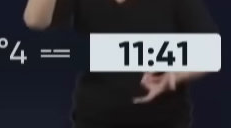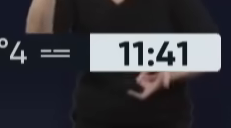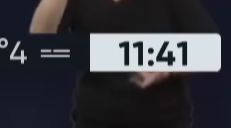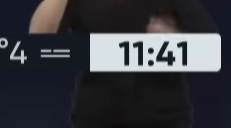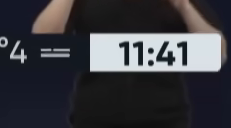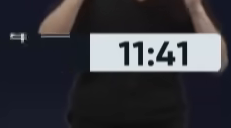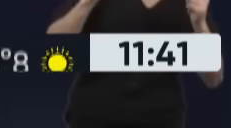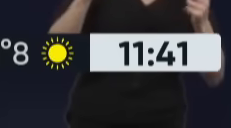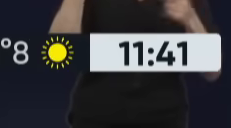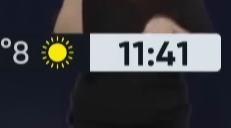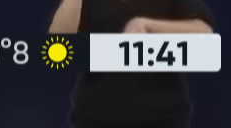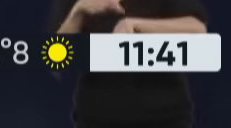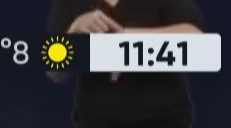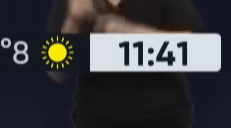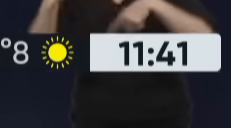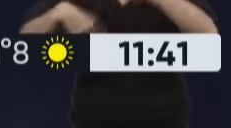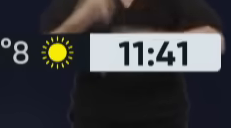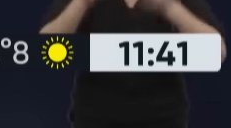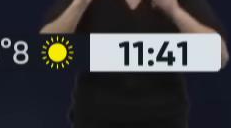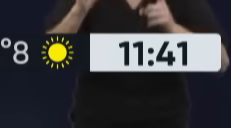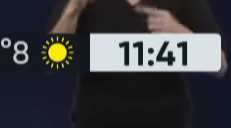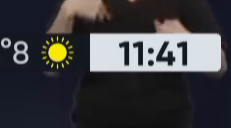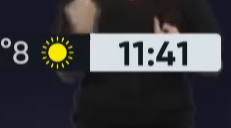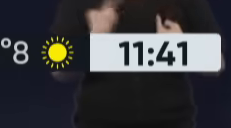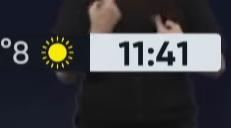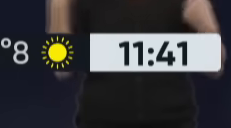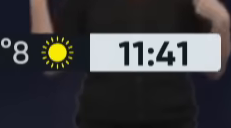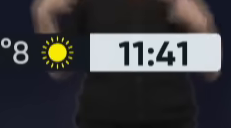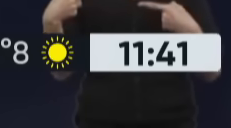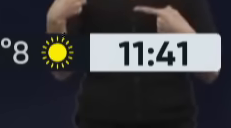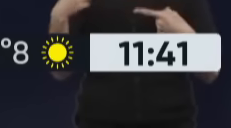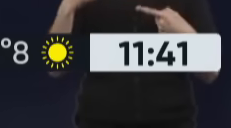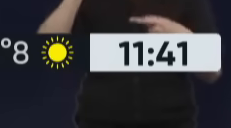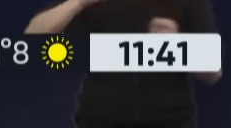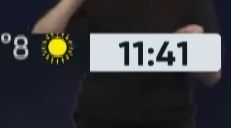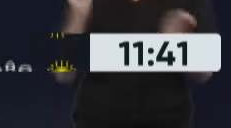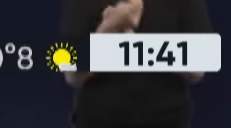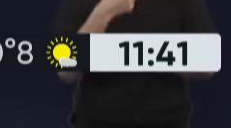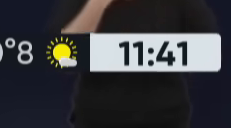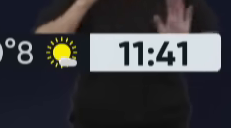o de lo que debería ganar un médico o un docente. De hecho, lo primero que hicimos fue entender